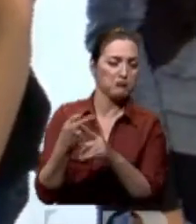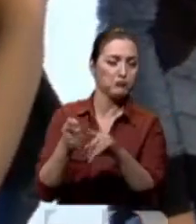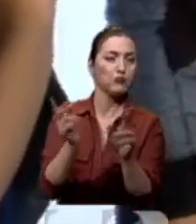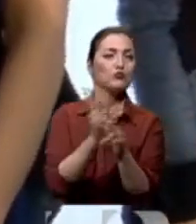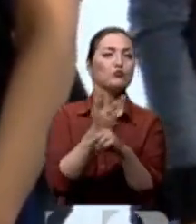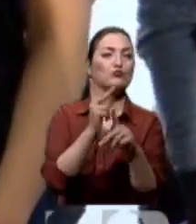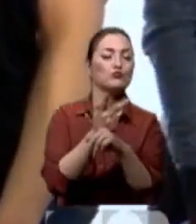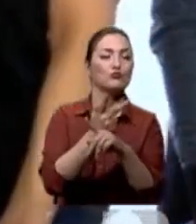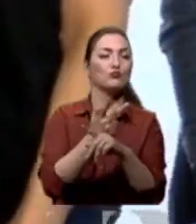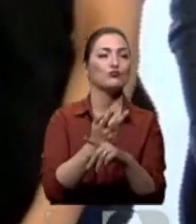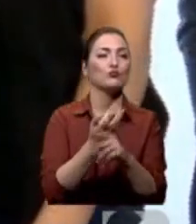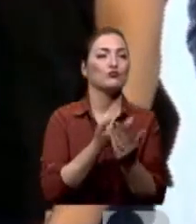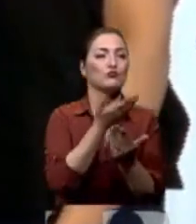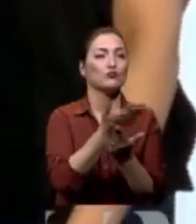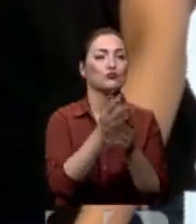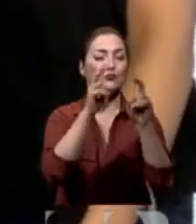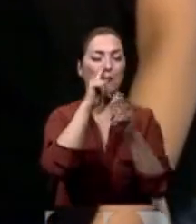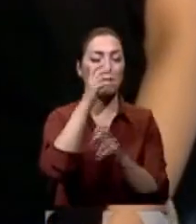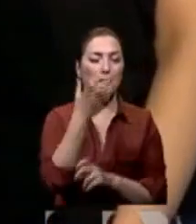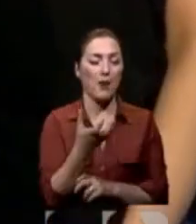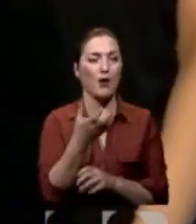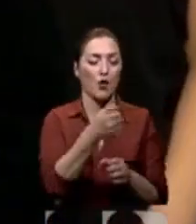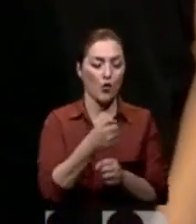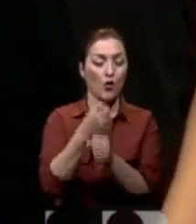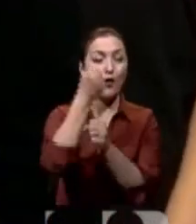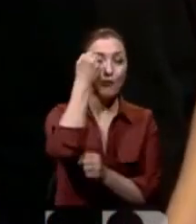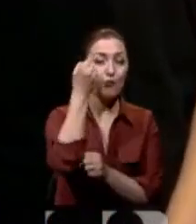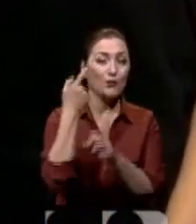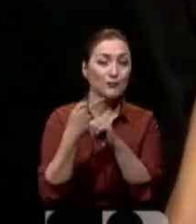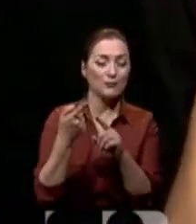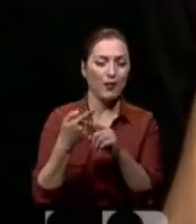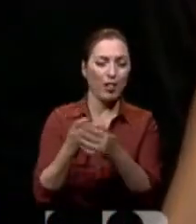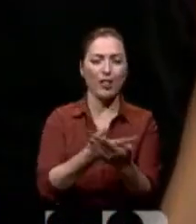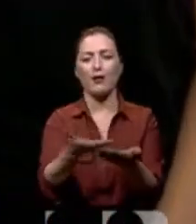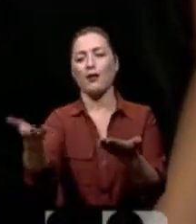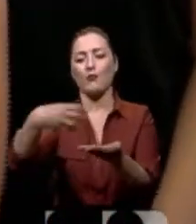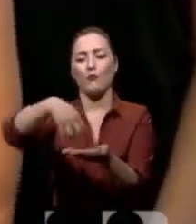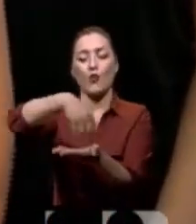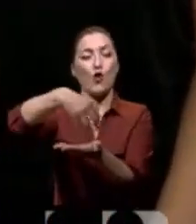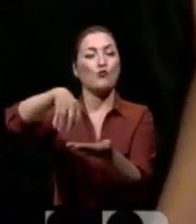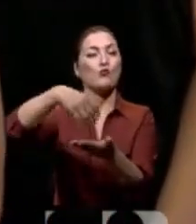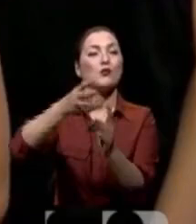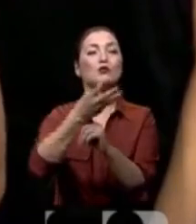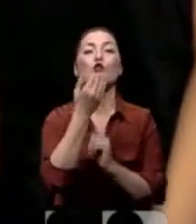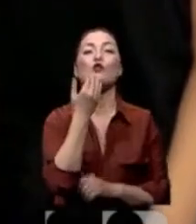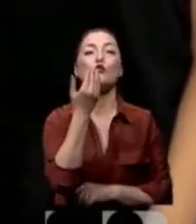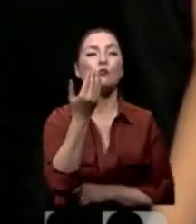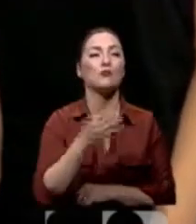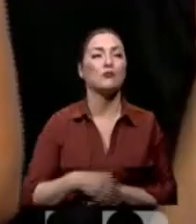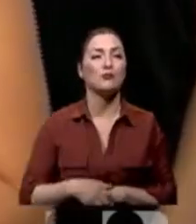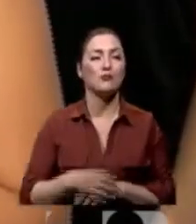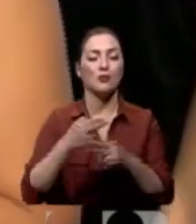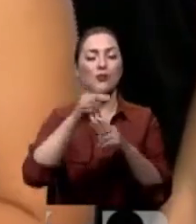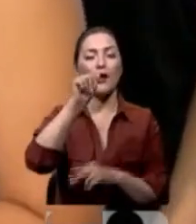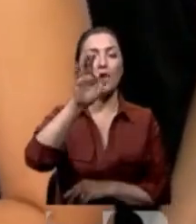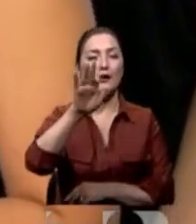Recuerden, Atavío y Manduca estará ofreciendo el tema de las guaguas de pan con la bata morada. Además, un sinnúmero de postres en redes. ¿Cómo la gente los puede encontrar? Como